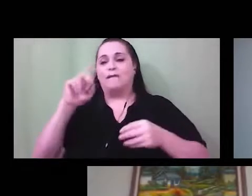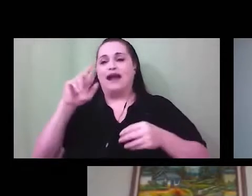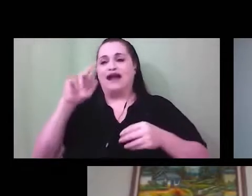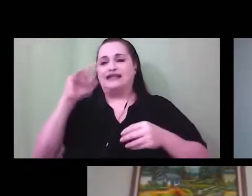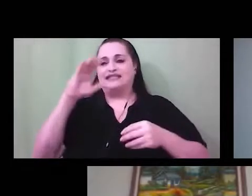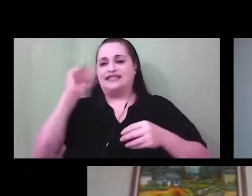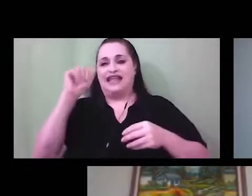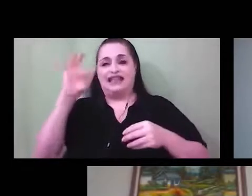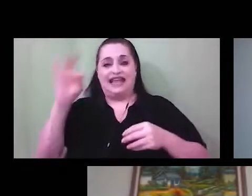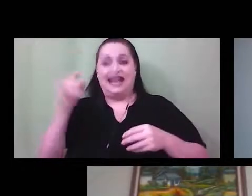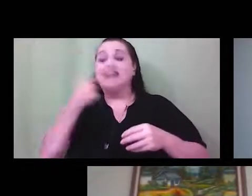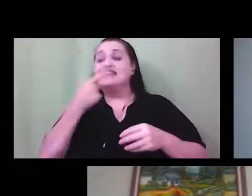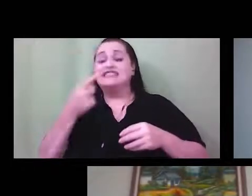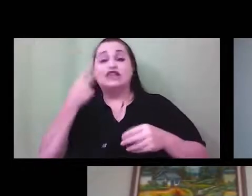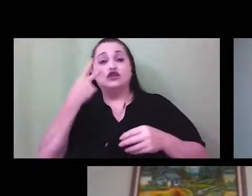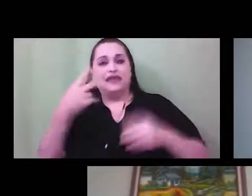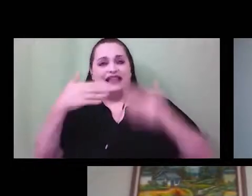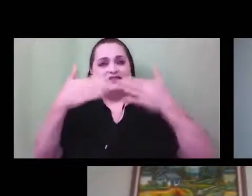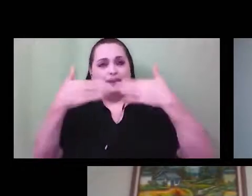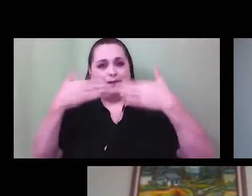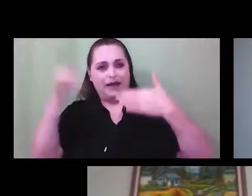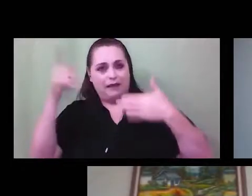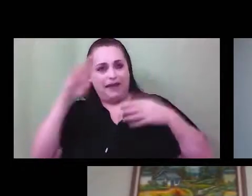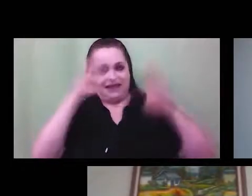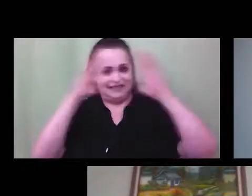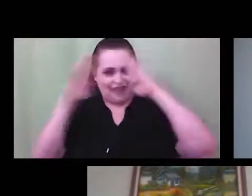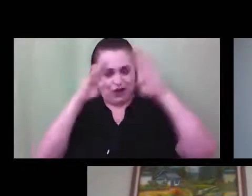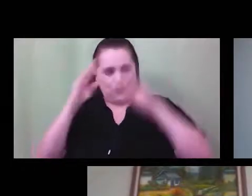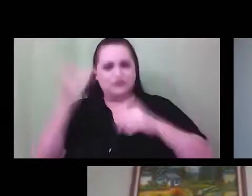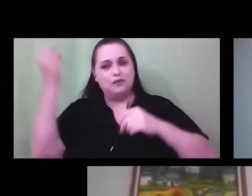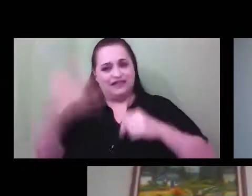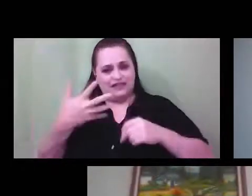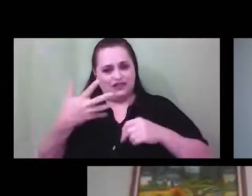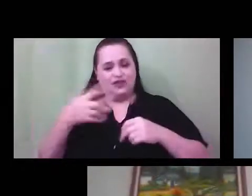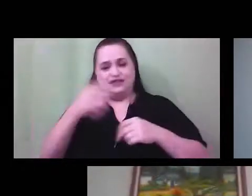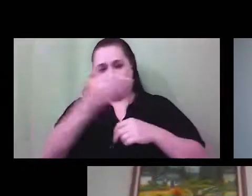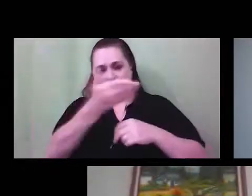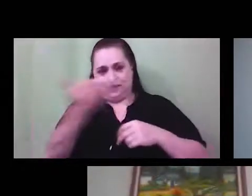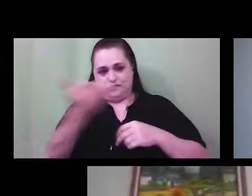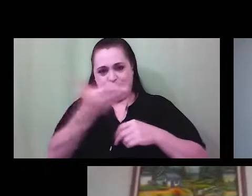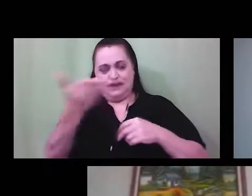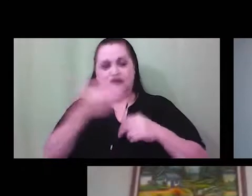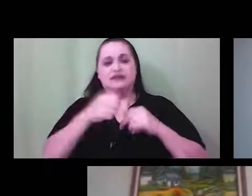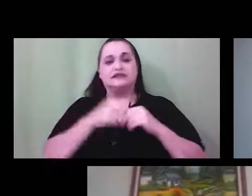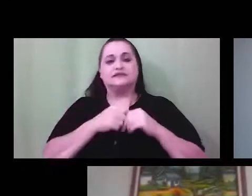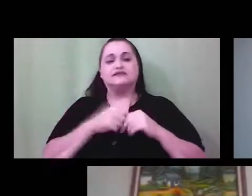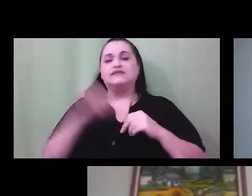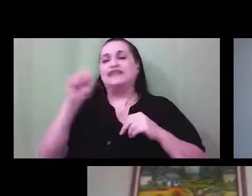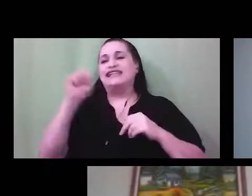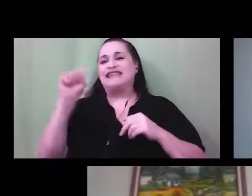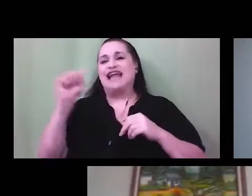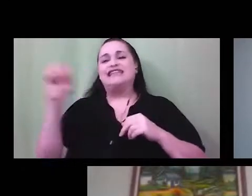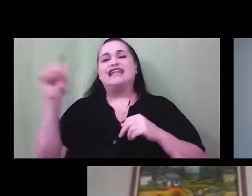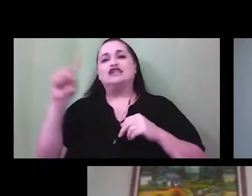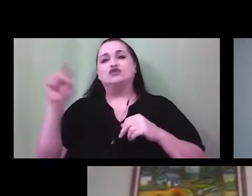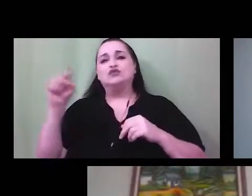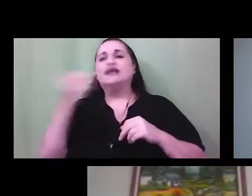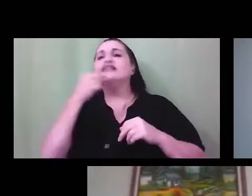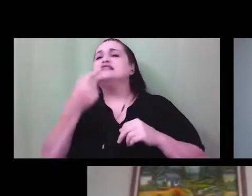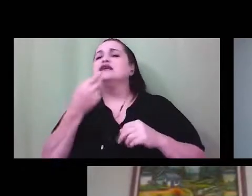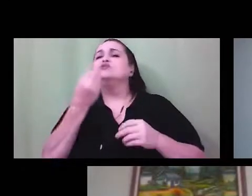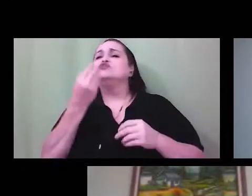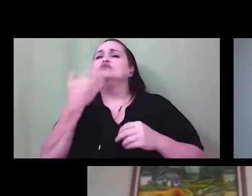que nos ve desde Panamá, que saludos y bendiciones para ustedes. Bueno, Sandra Zúñiga dice muchas gracias,